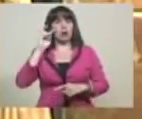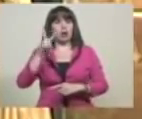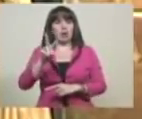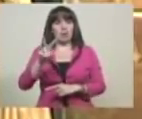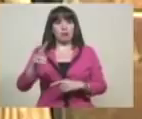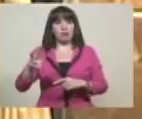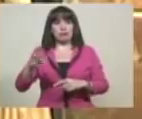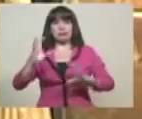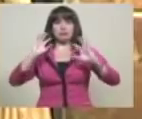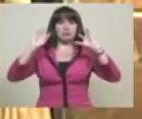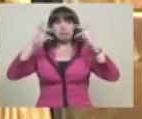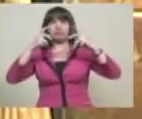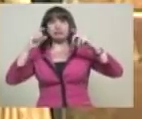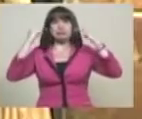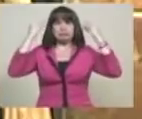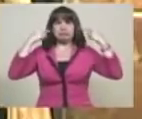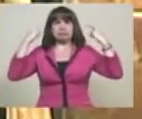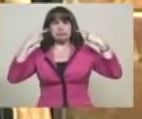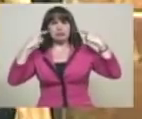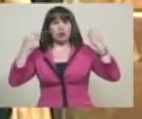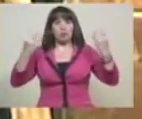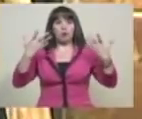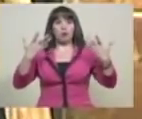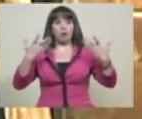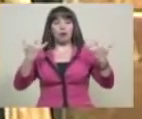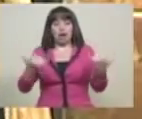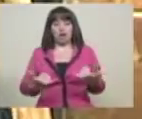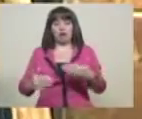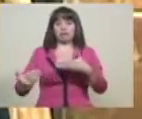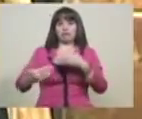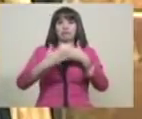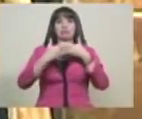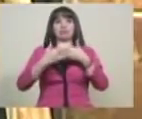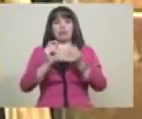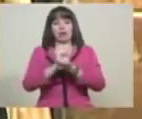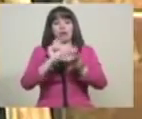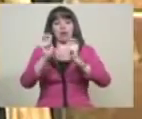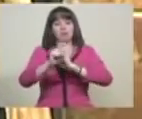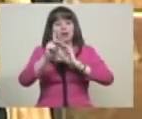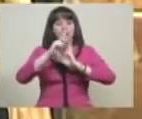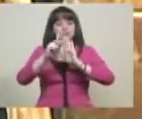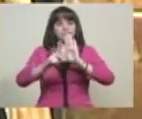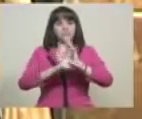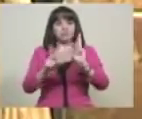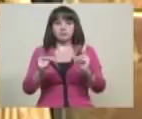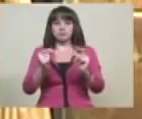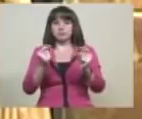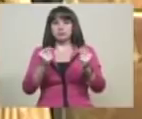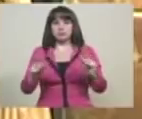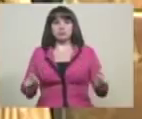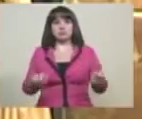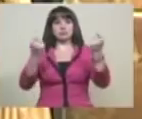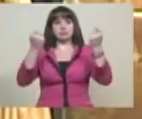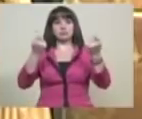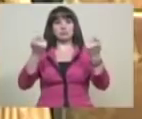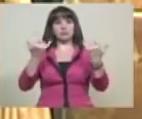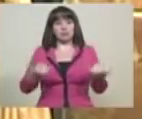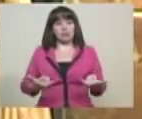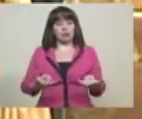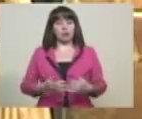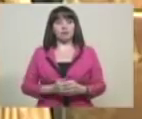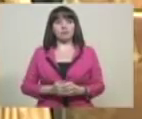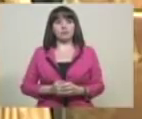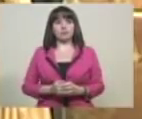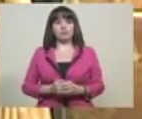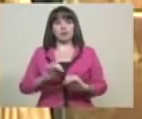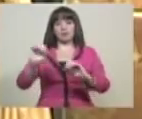desesperados. Y para evitar que llegara este día, el día del programa de recuperación económica, para evitar este